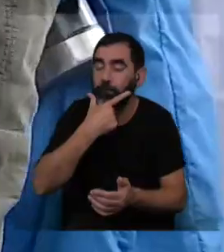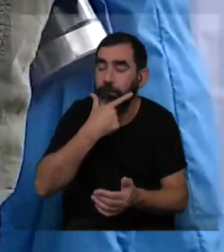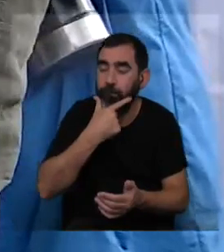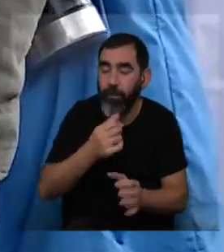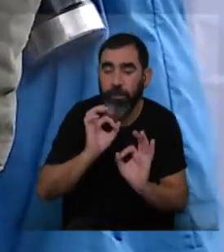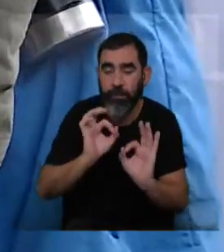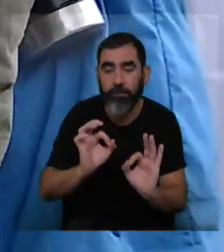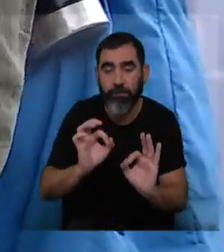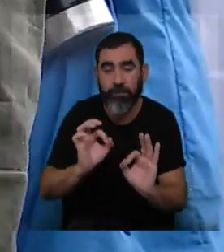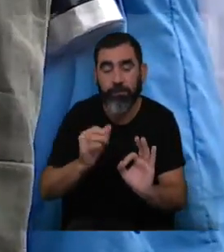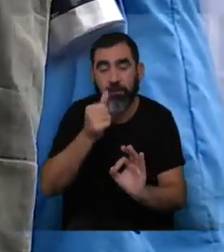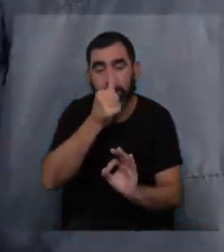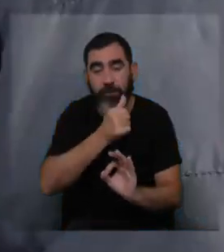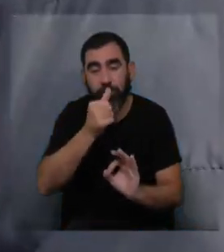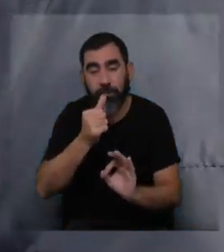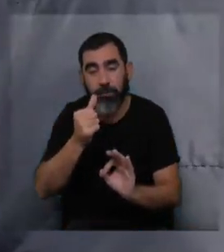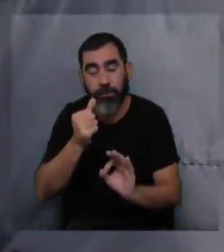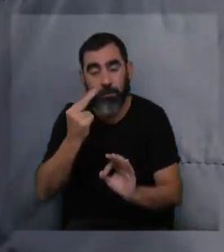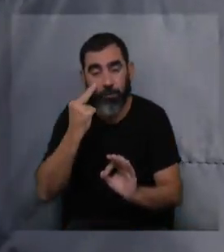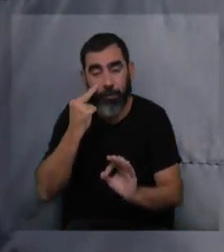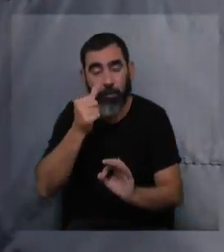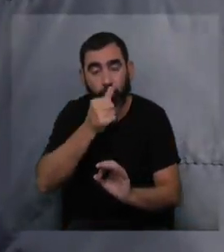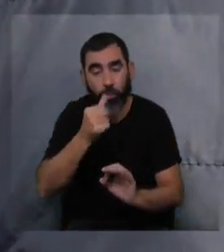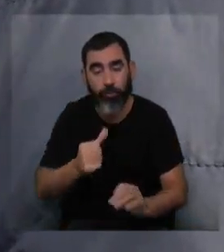facilitaría enormemente el alcance de una